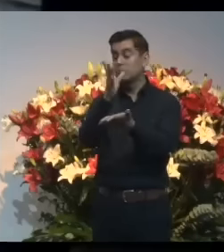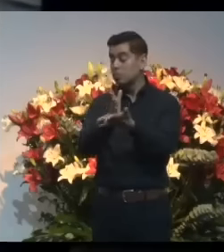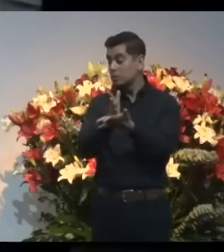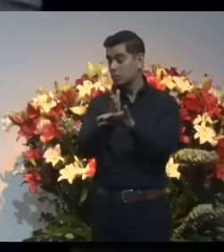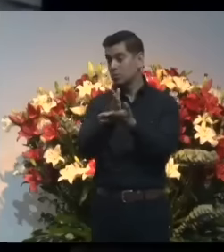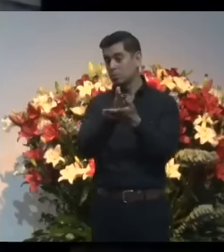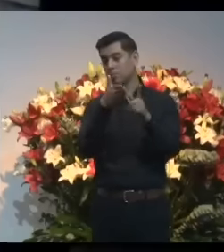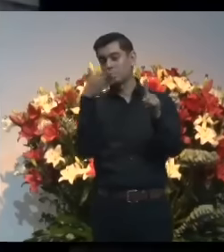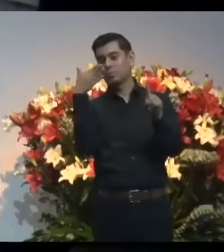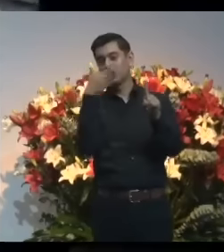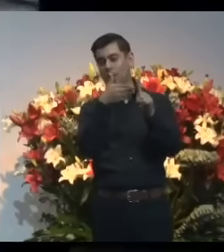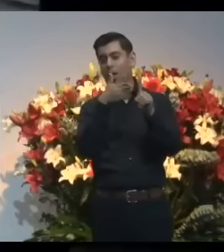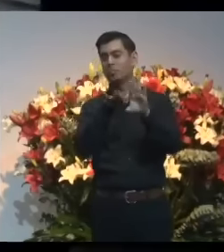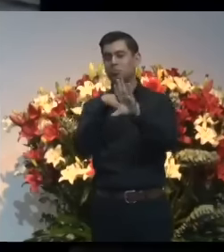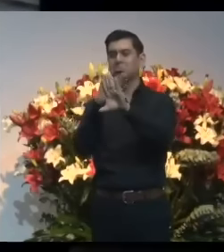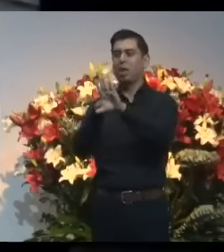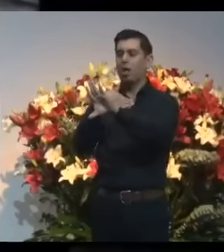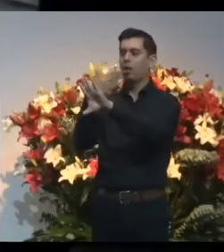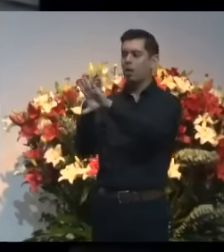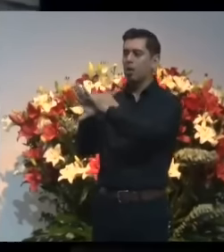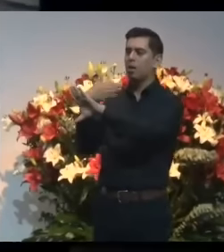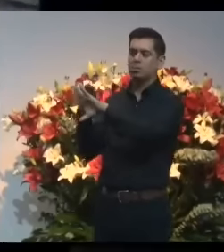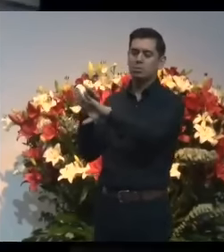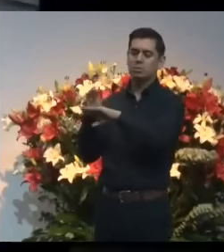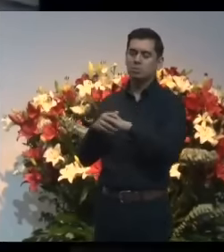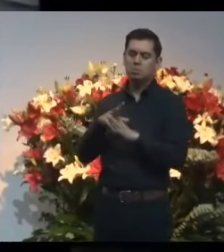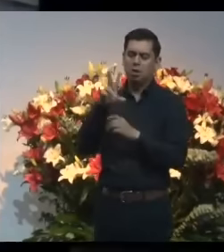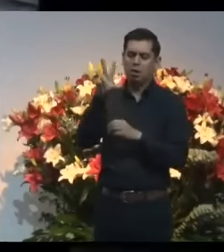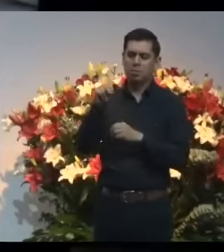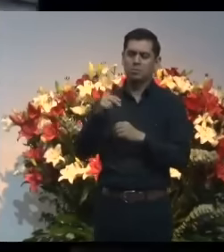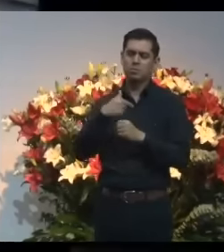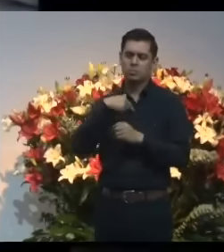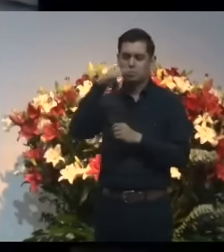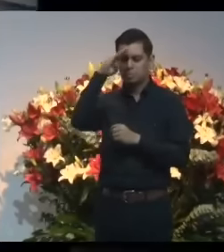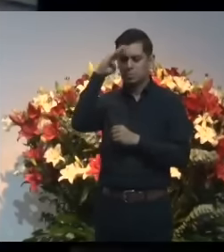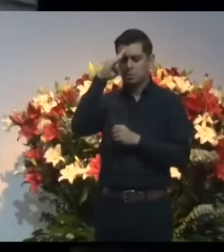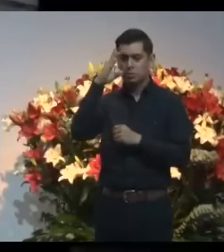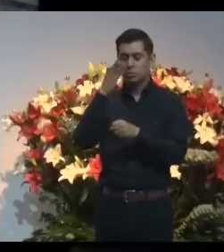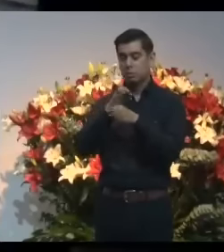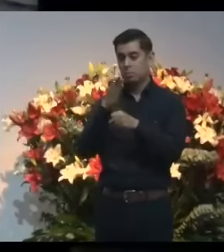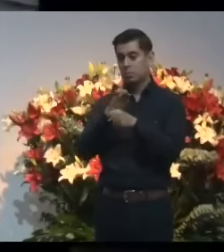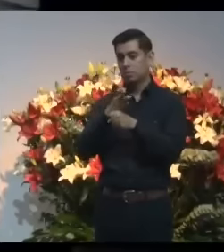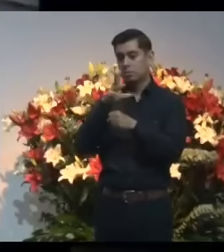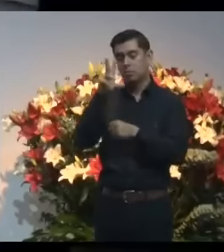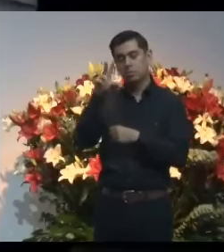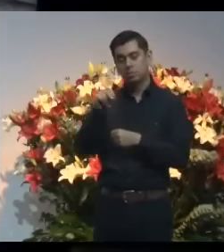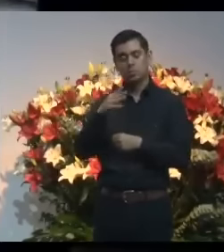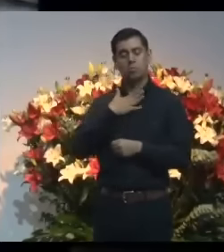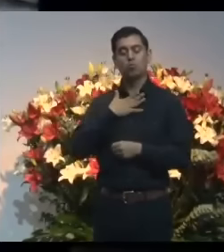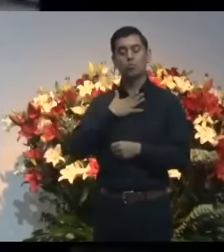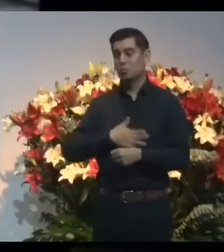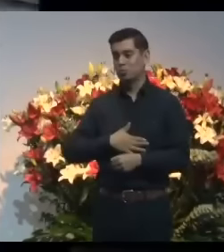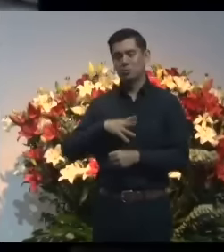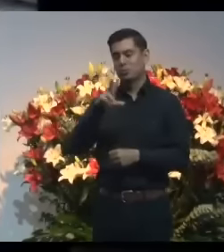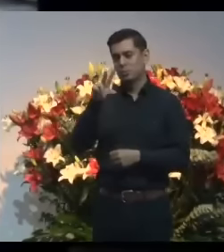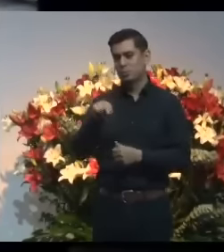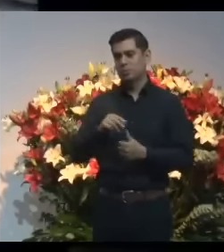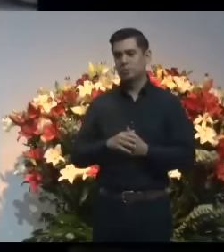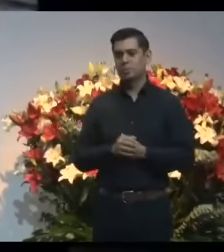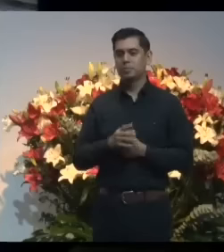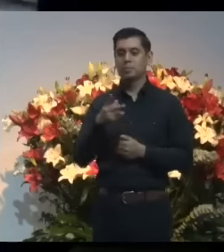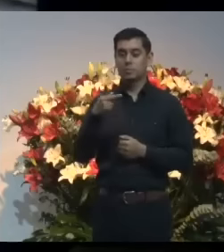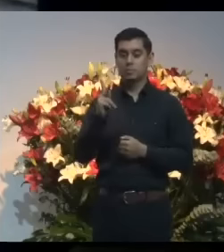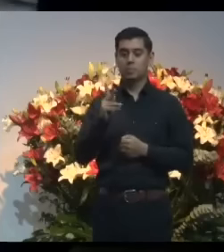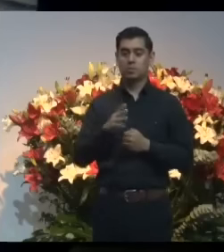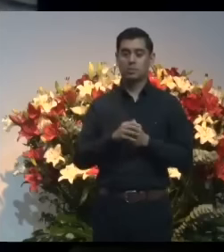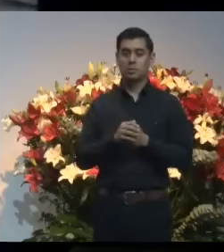de descalificar a una alianza me parece que en este momento no es justo. Pero